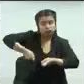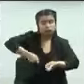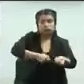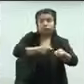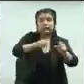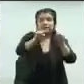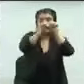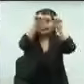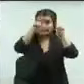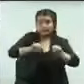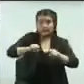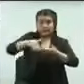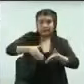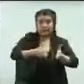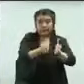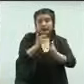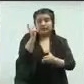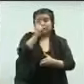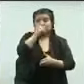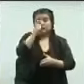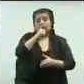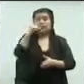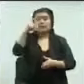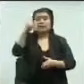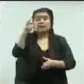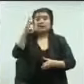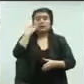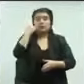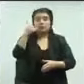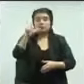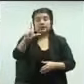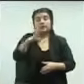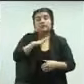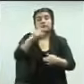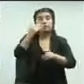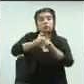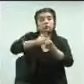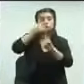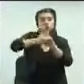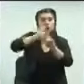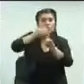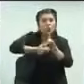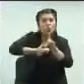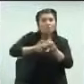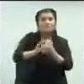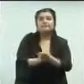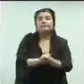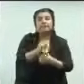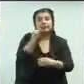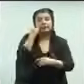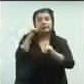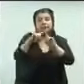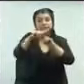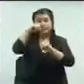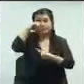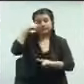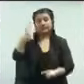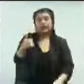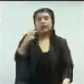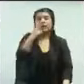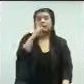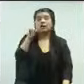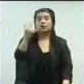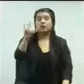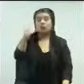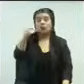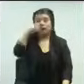como no está Covial tampoco, nosotros tenemos un problema grande en San Miguel Ixtahuacán, que es este